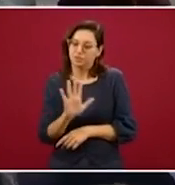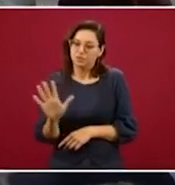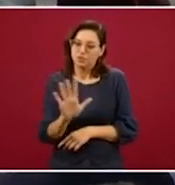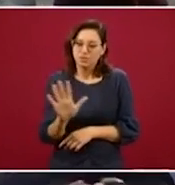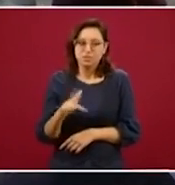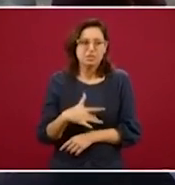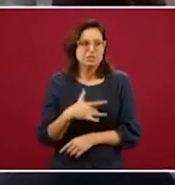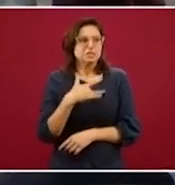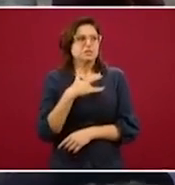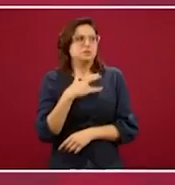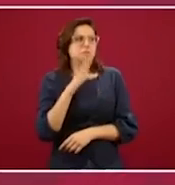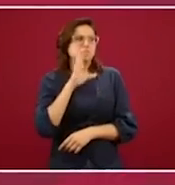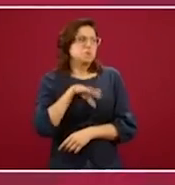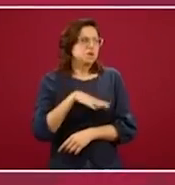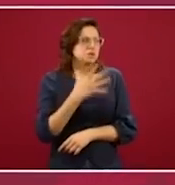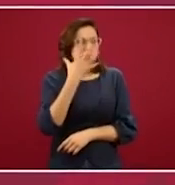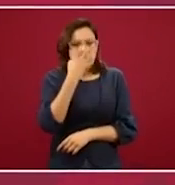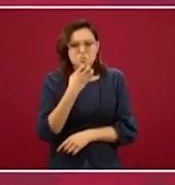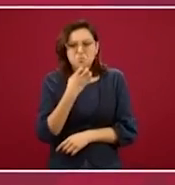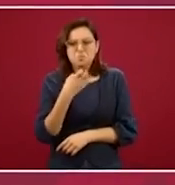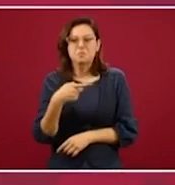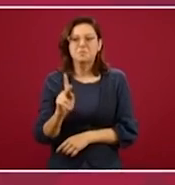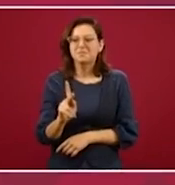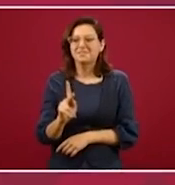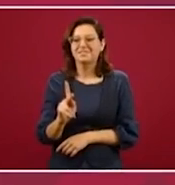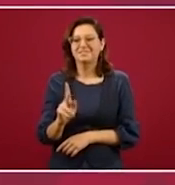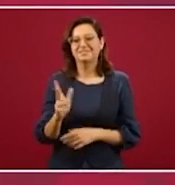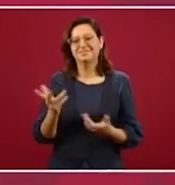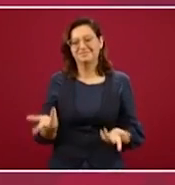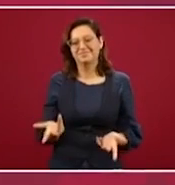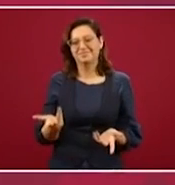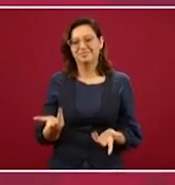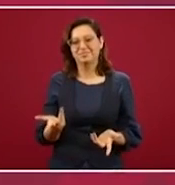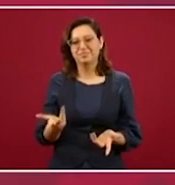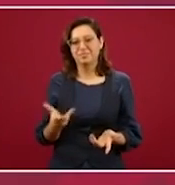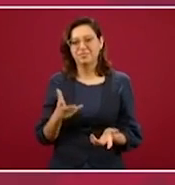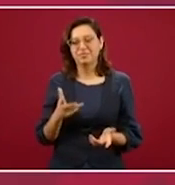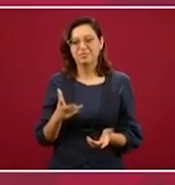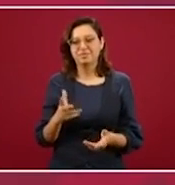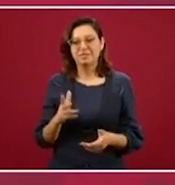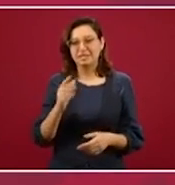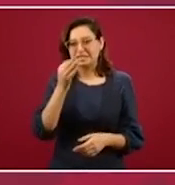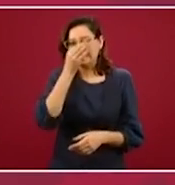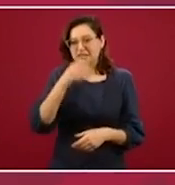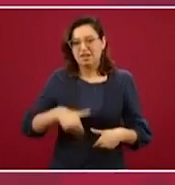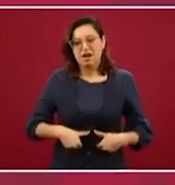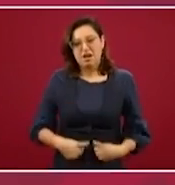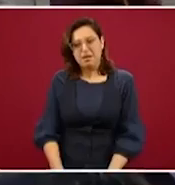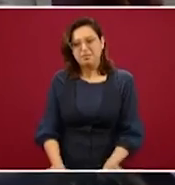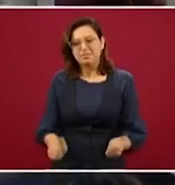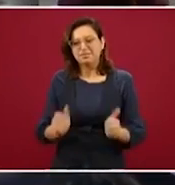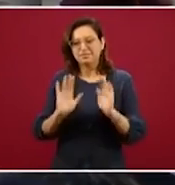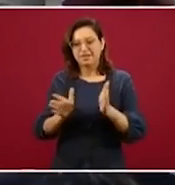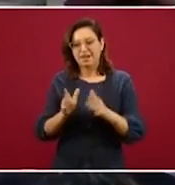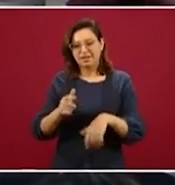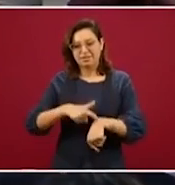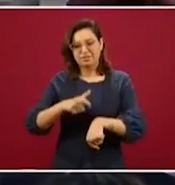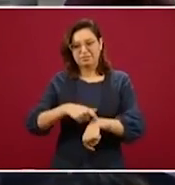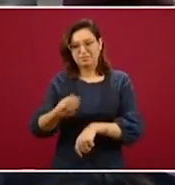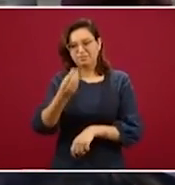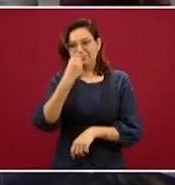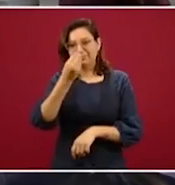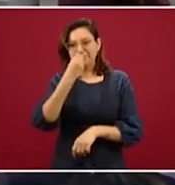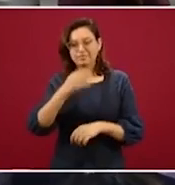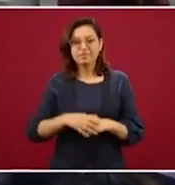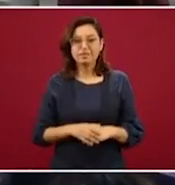herir susceptibilidades, pero y además ya viene la hora del desayuno, pero que la coyota